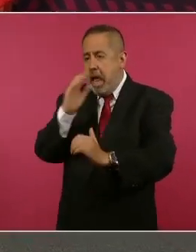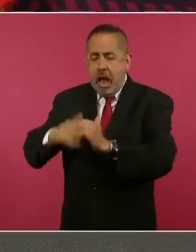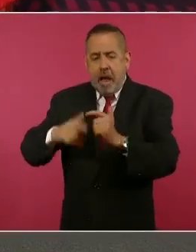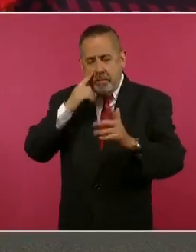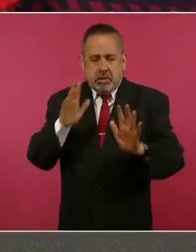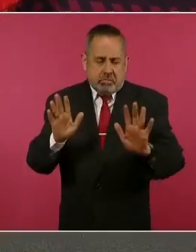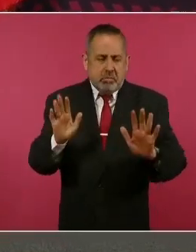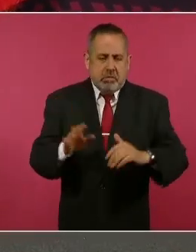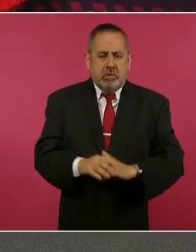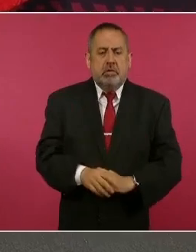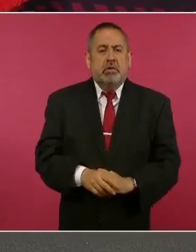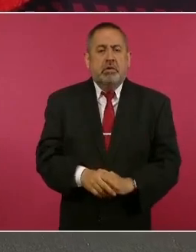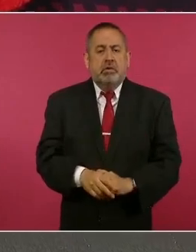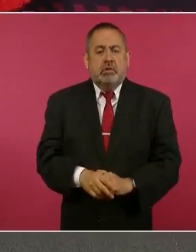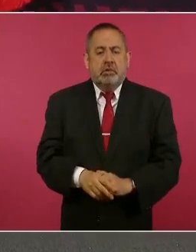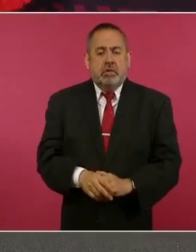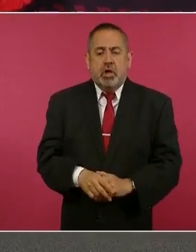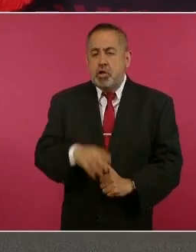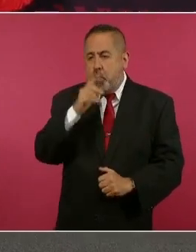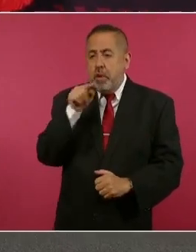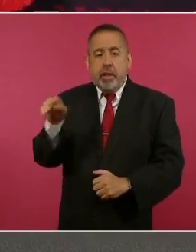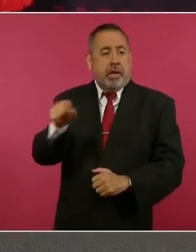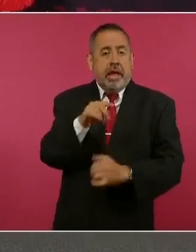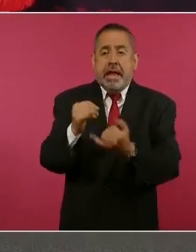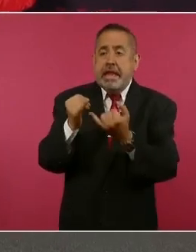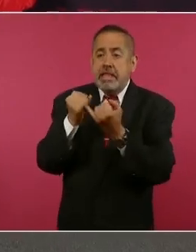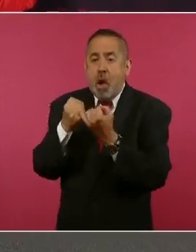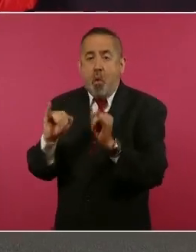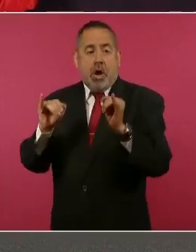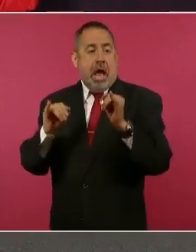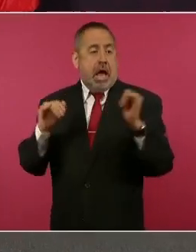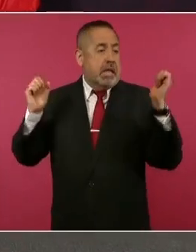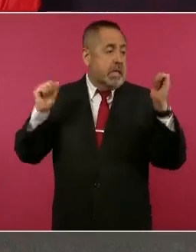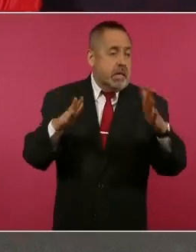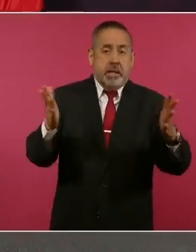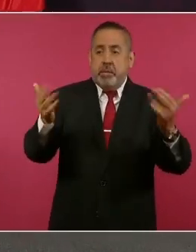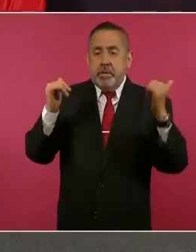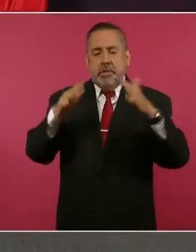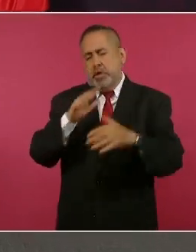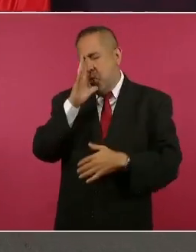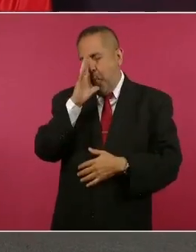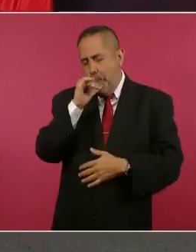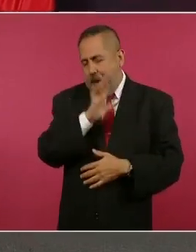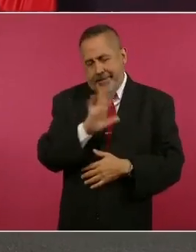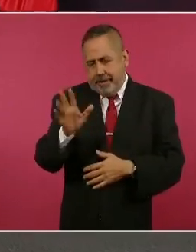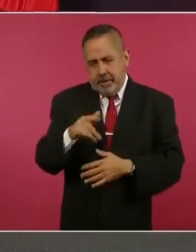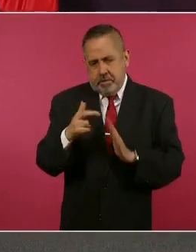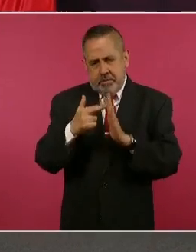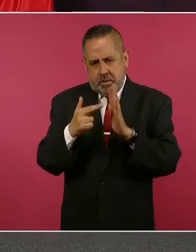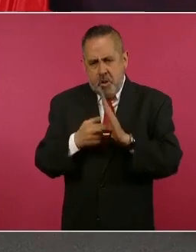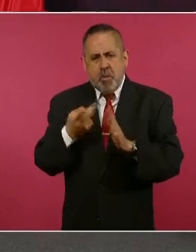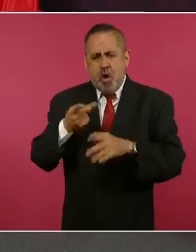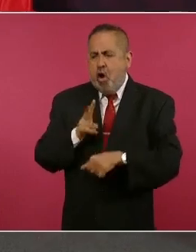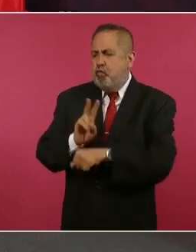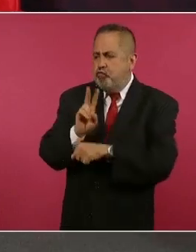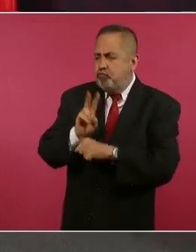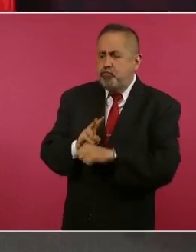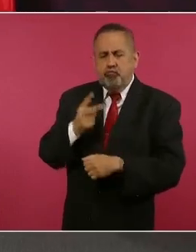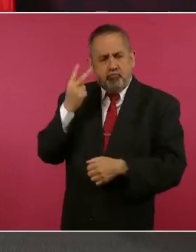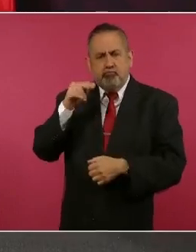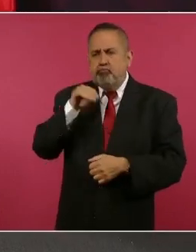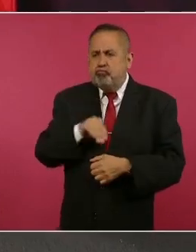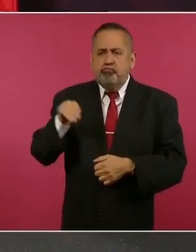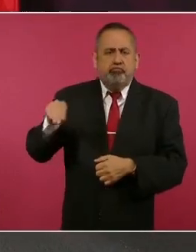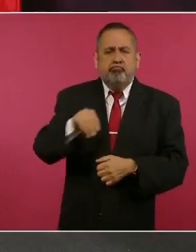No podemos inaugurar nada ni hacer actos públicos, pero sigo supervisando,